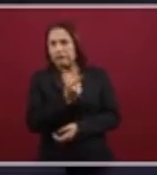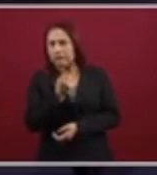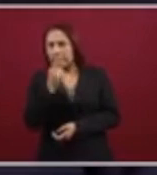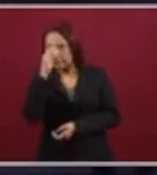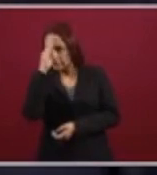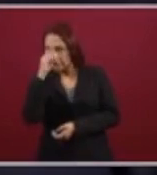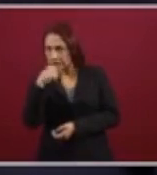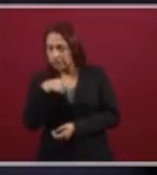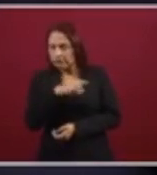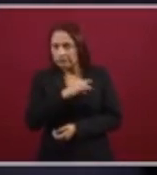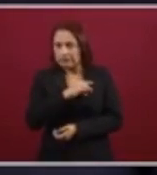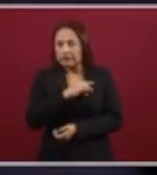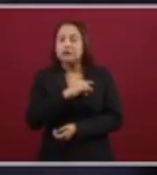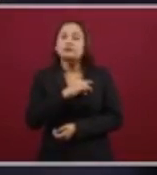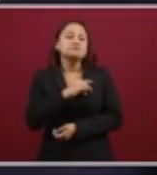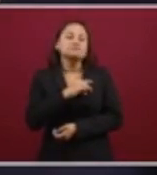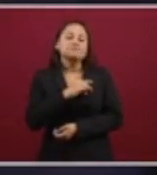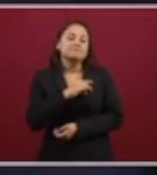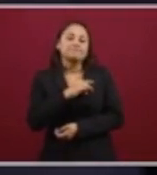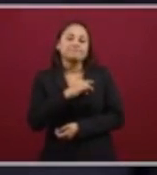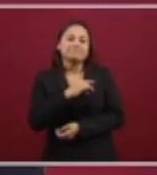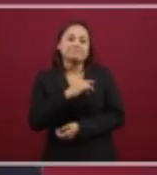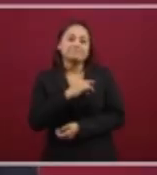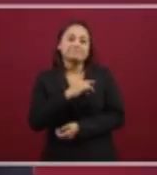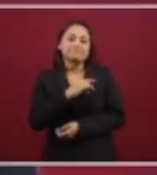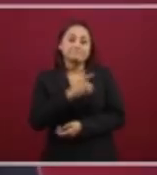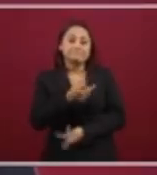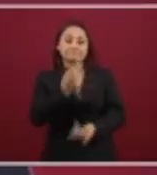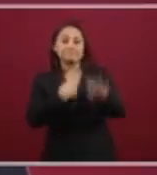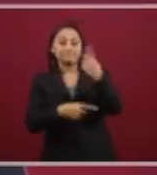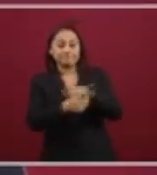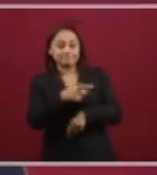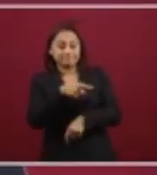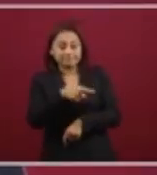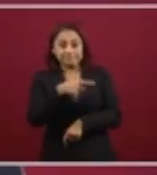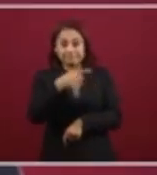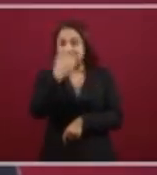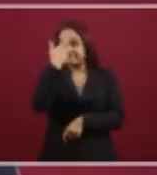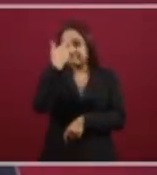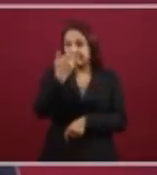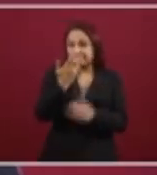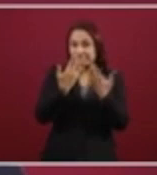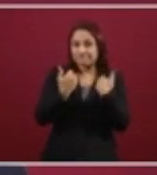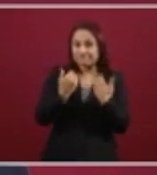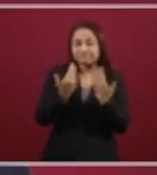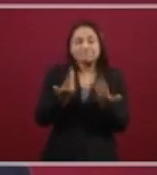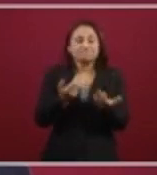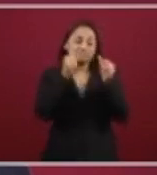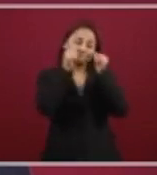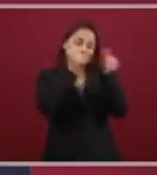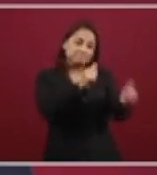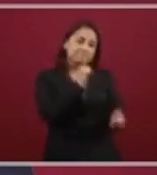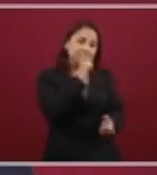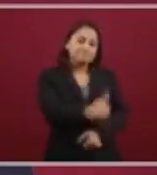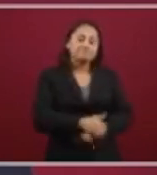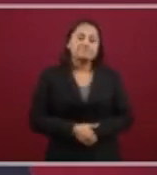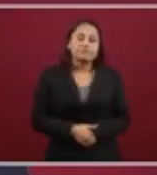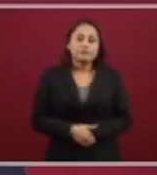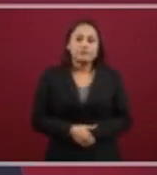Si no hay razón, si no hay justicia, no se atiende. Nosotros fuimos